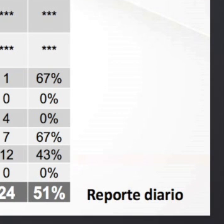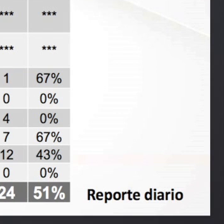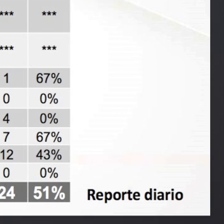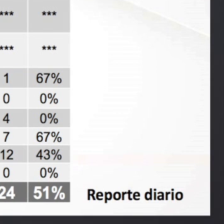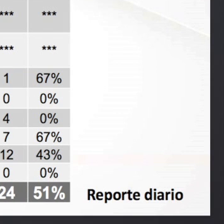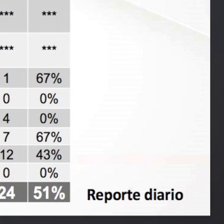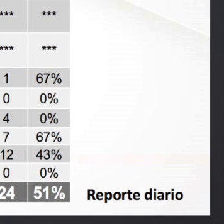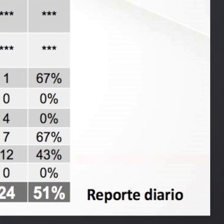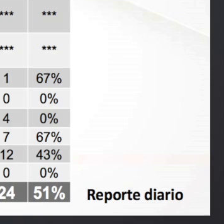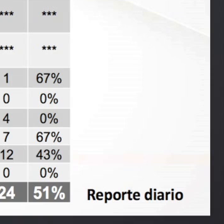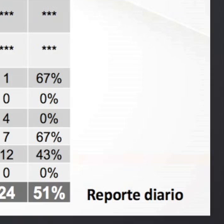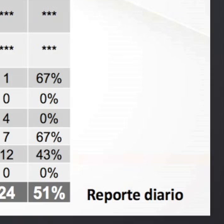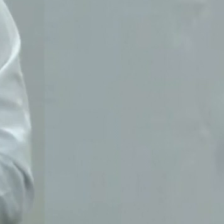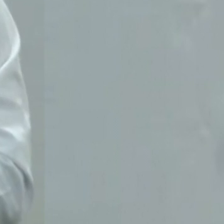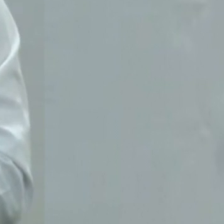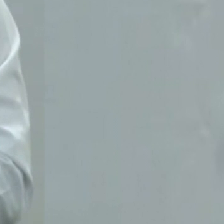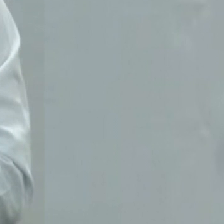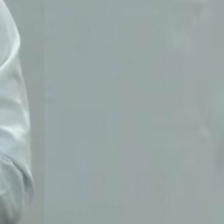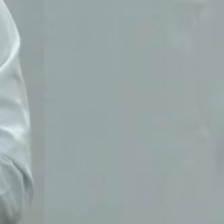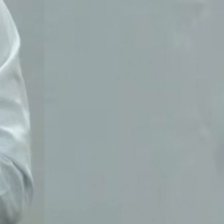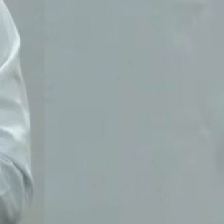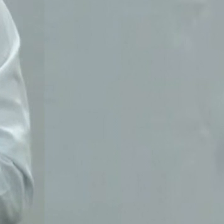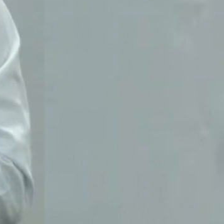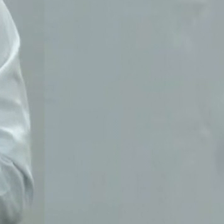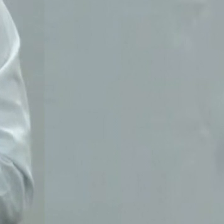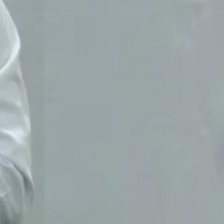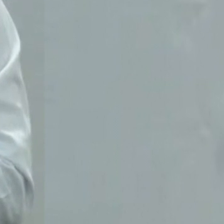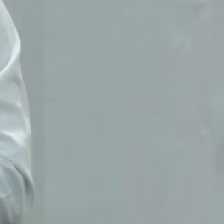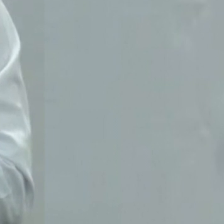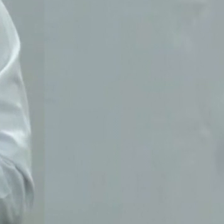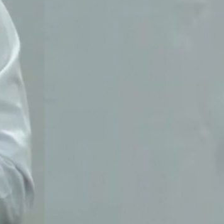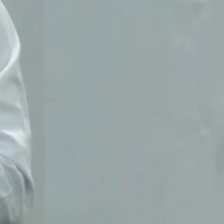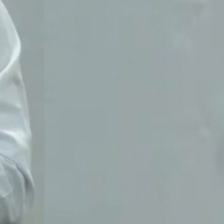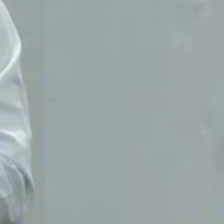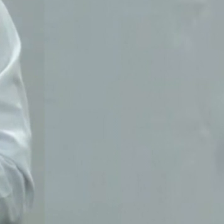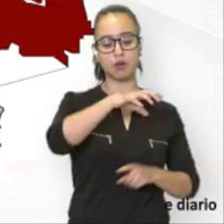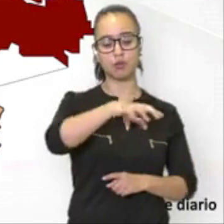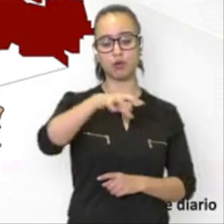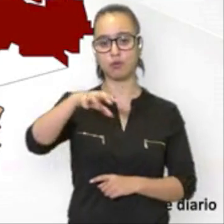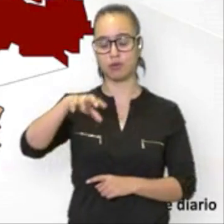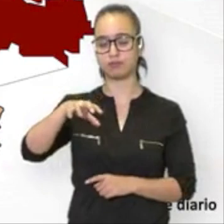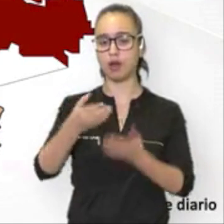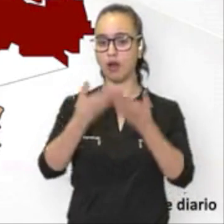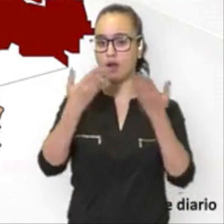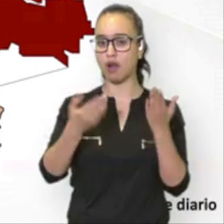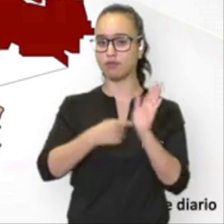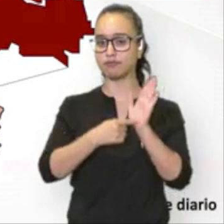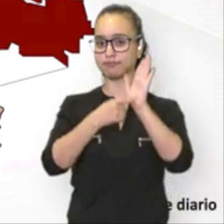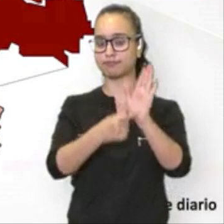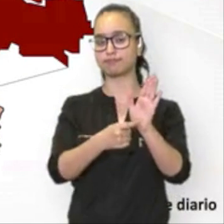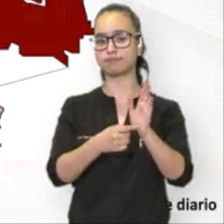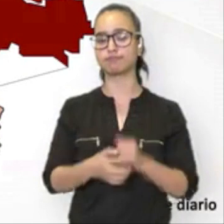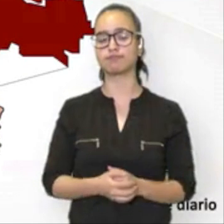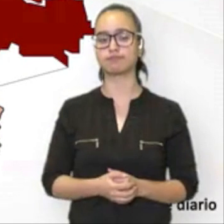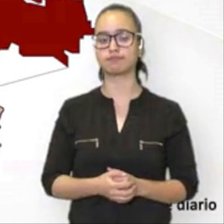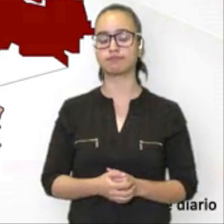14 de los 58 municipios del estado así lo informó el director de salud pública fernando hernández maldonado fría la mayoría de